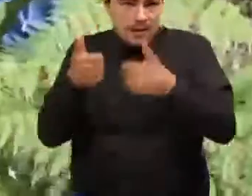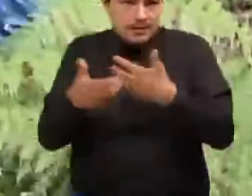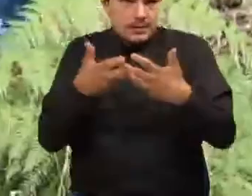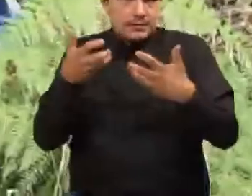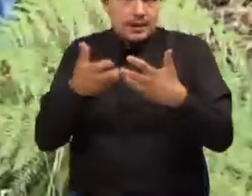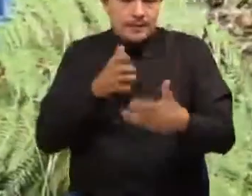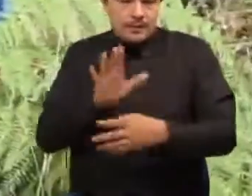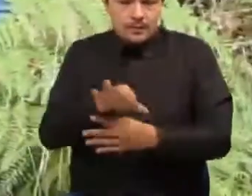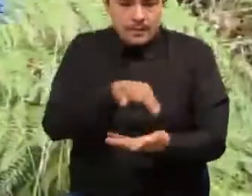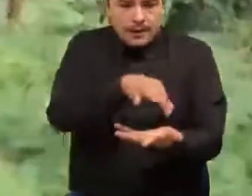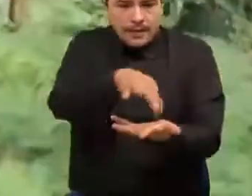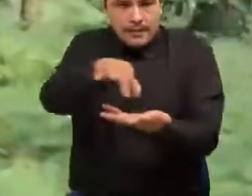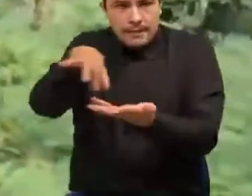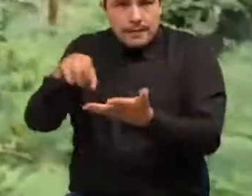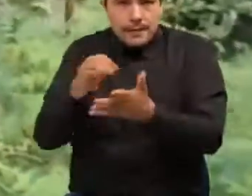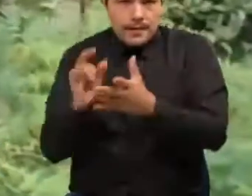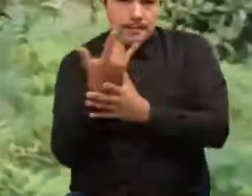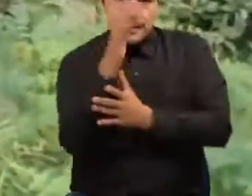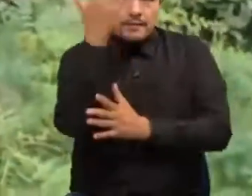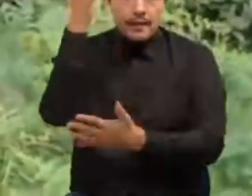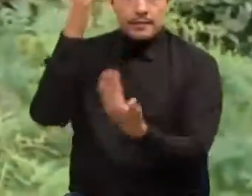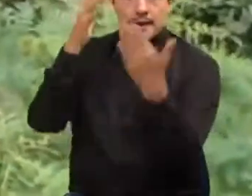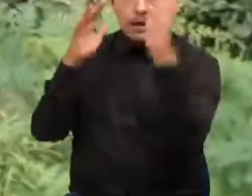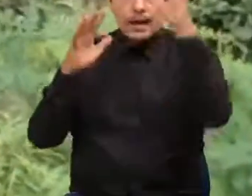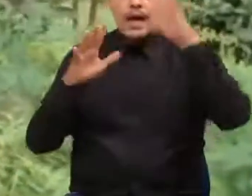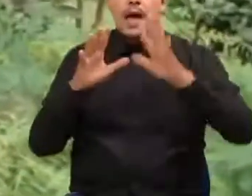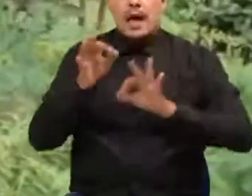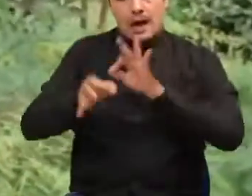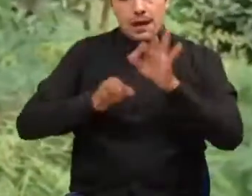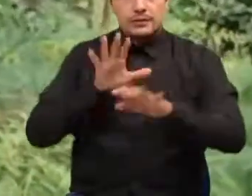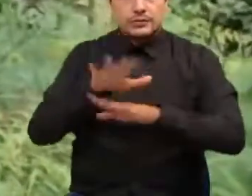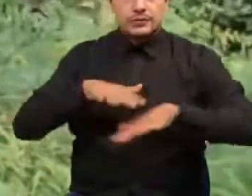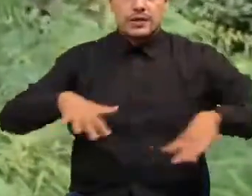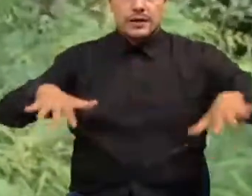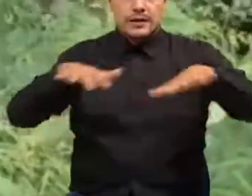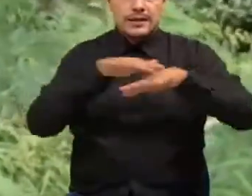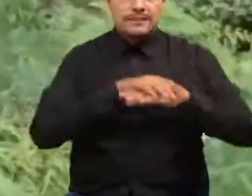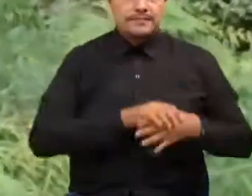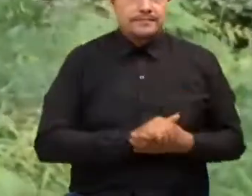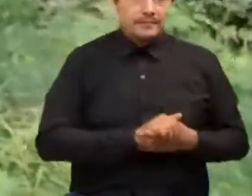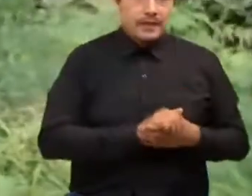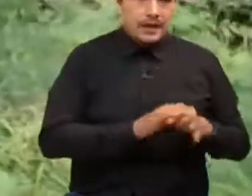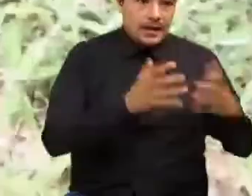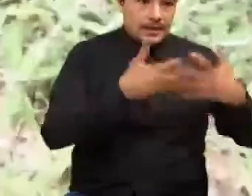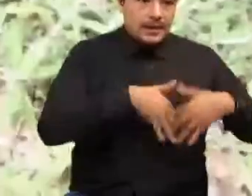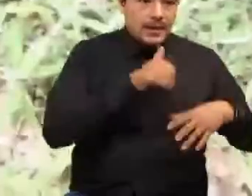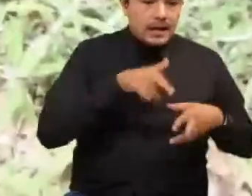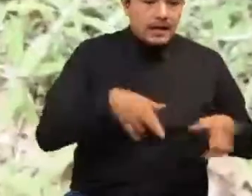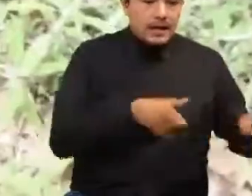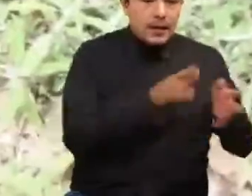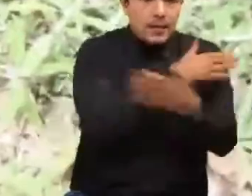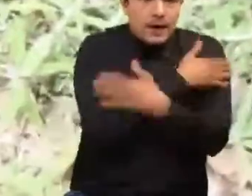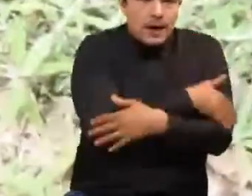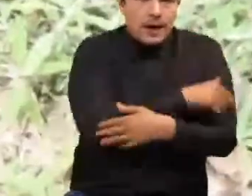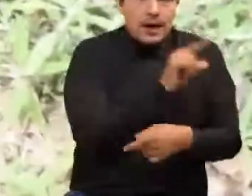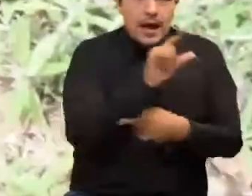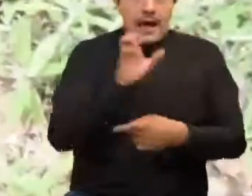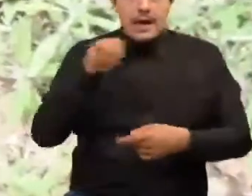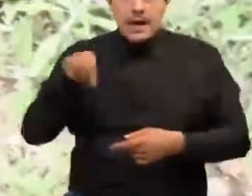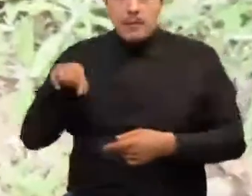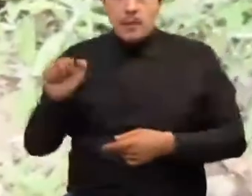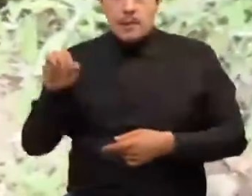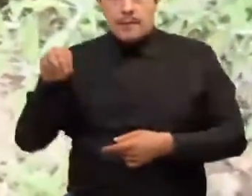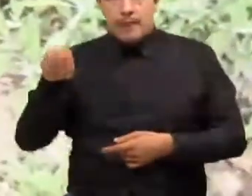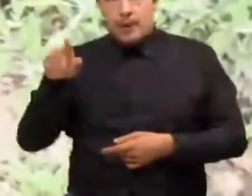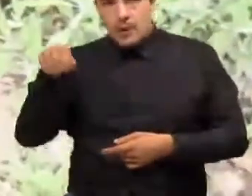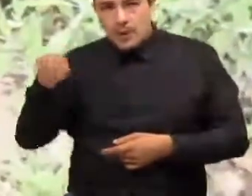de repoblamiento y conservación del área. El trabajo realizado por la Unión Vial Río Pamplonita, en Pamplona, Alcaldía Municipal, Policía